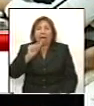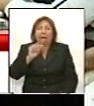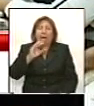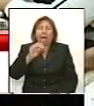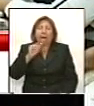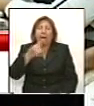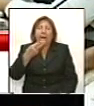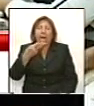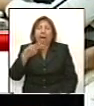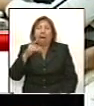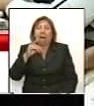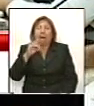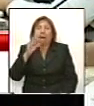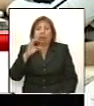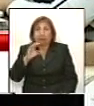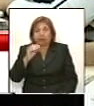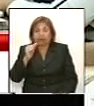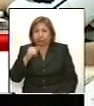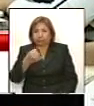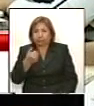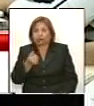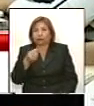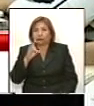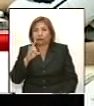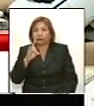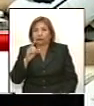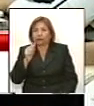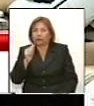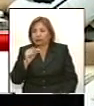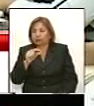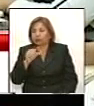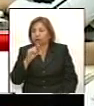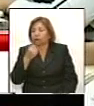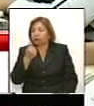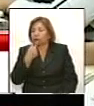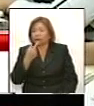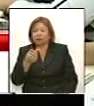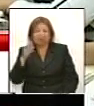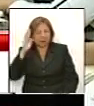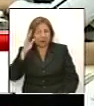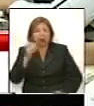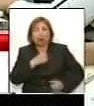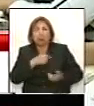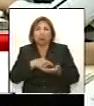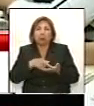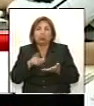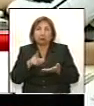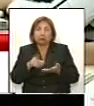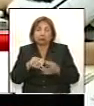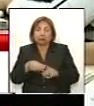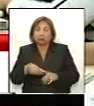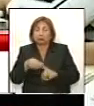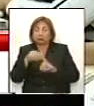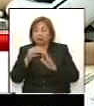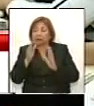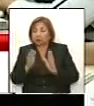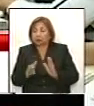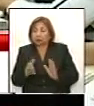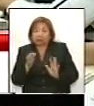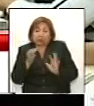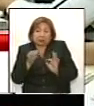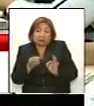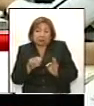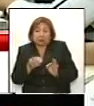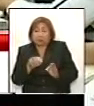la fecha, después de muchos y todo, el policía ha derivado, dice, a la instancia especializada, no sé si es